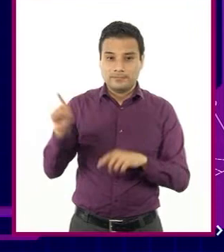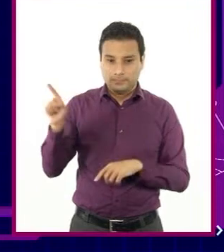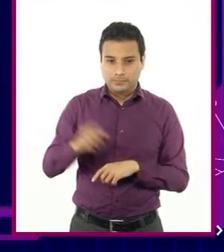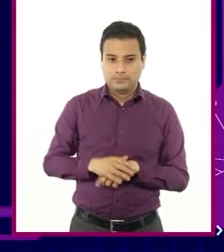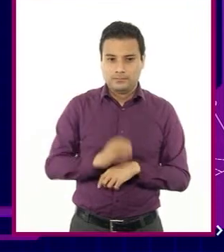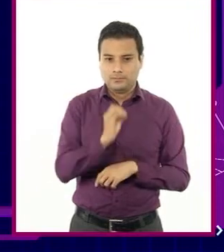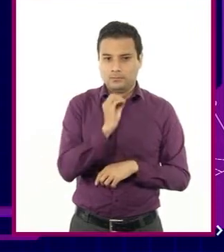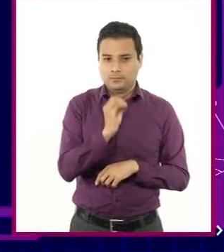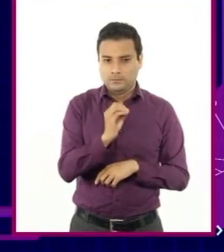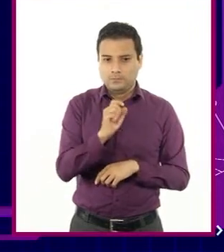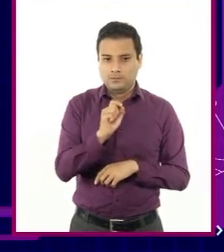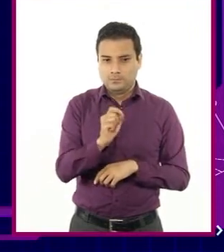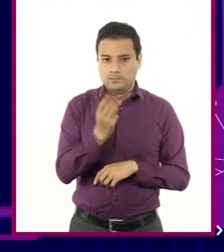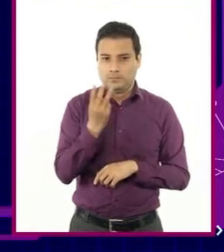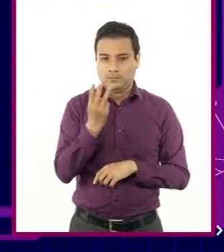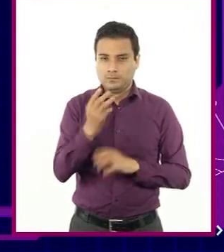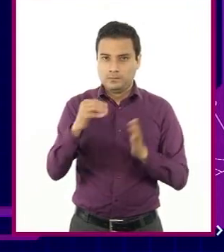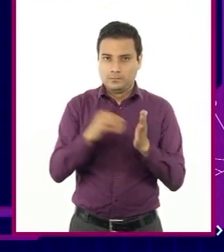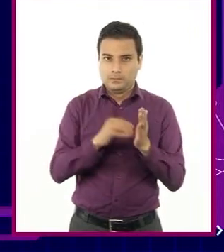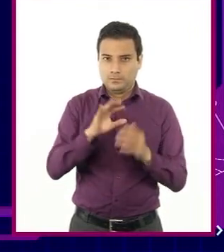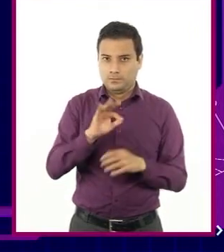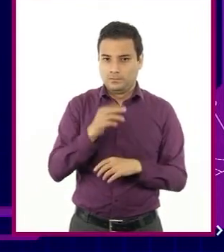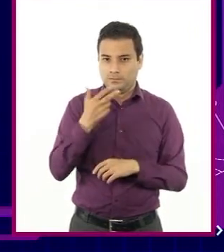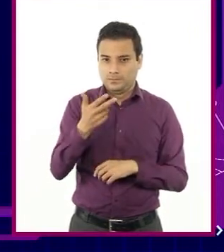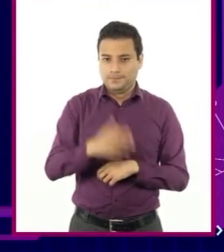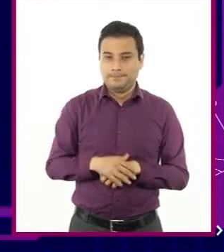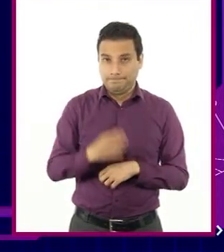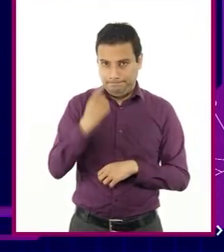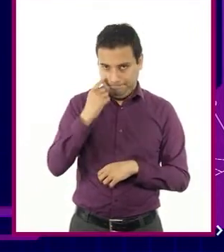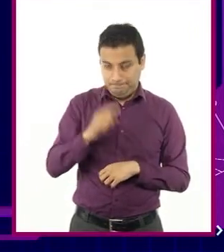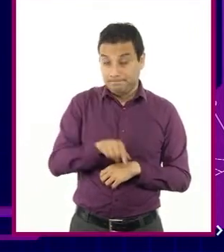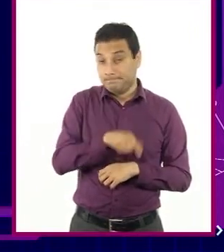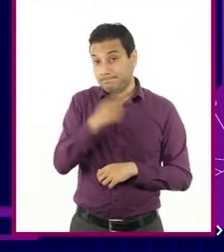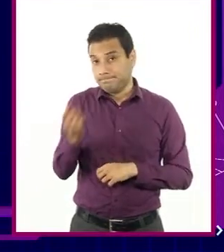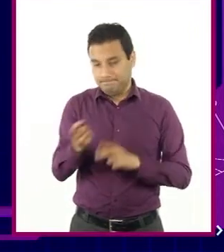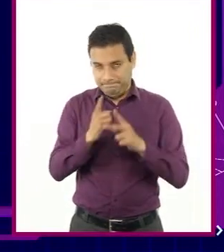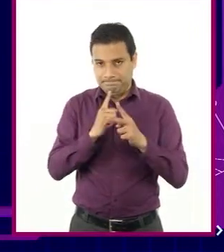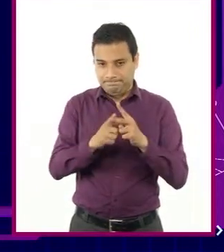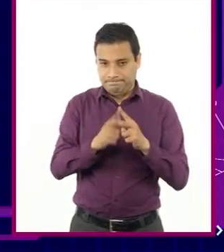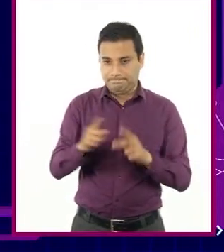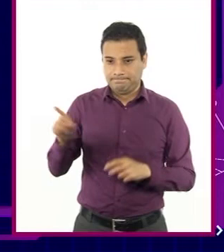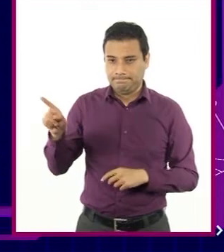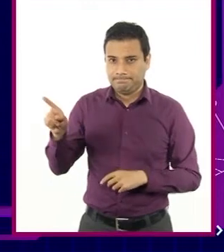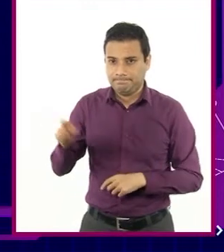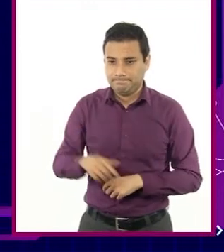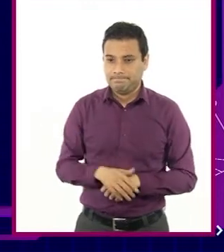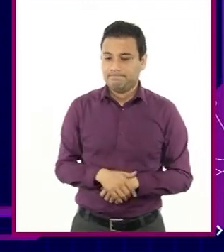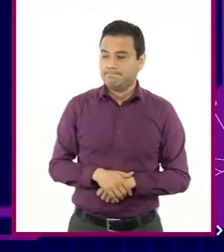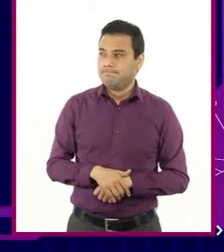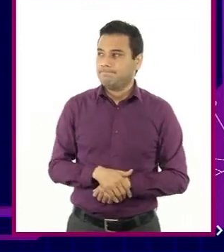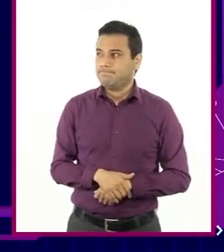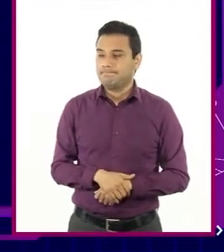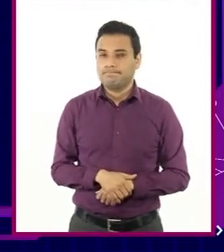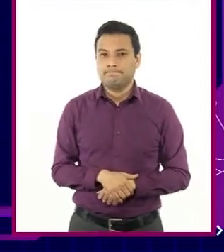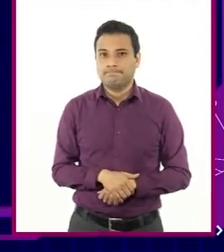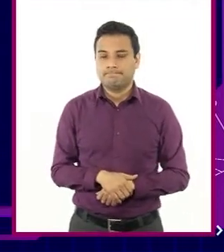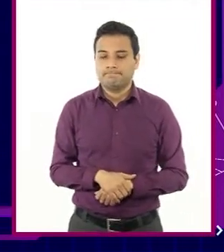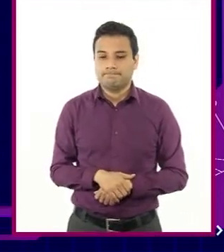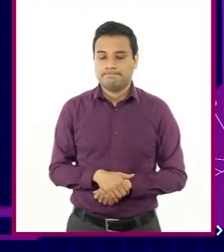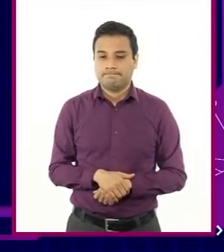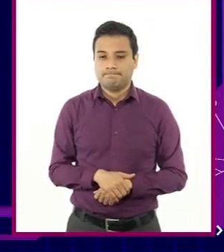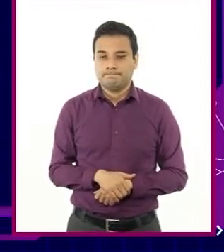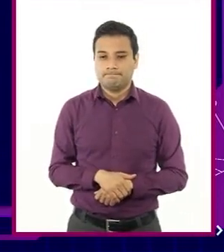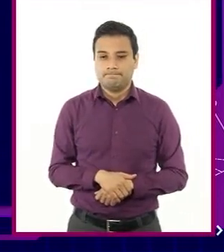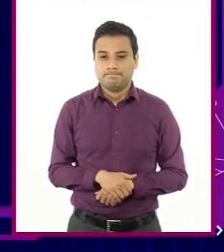0.3048 metros. Entonces, se tiene 7 metros por un pie entre 0.3048